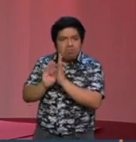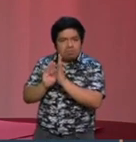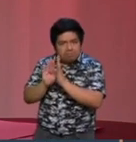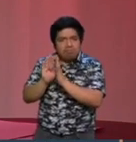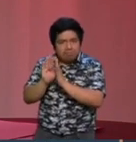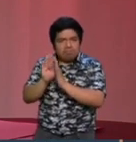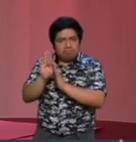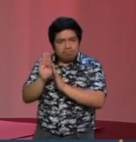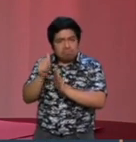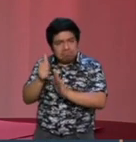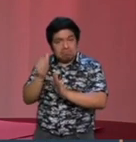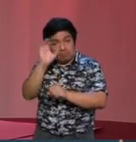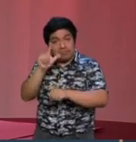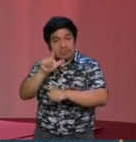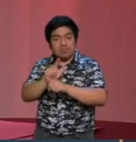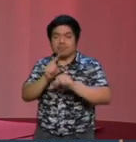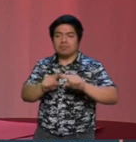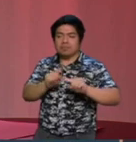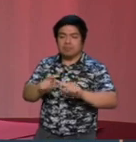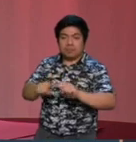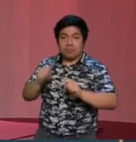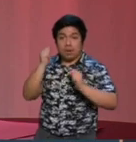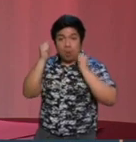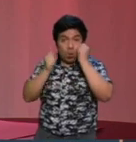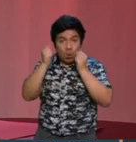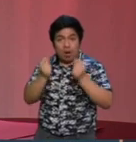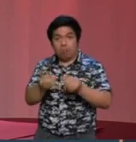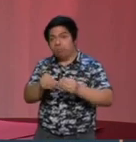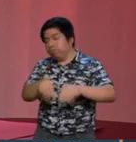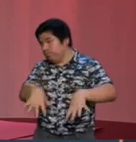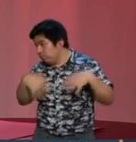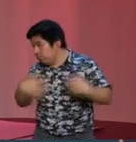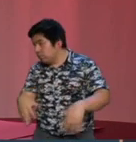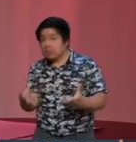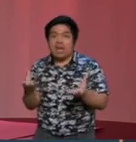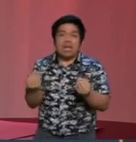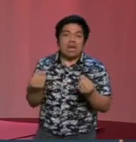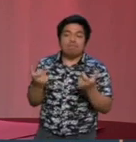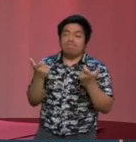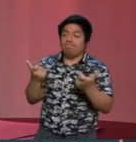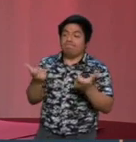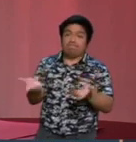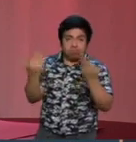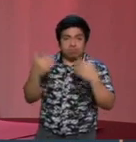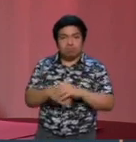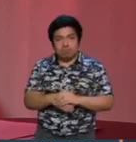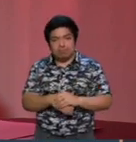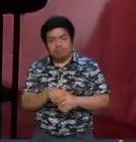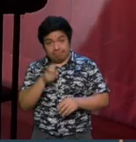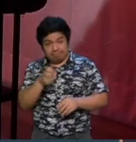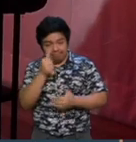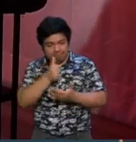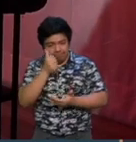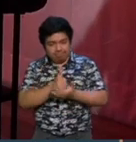diversidad cultural, con una capacidad de oferta turística, con una potencia económica extraordinaria. Esta